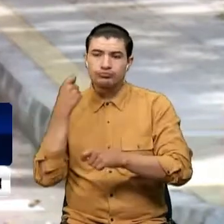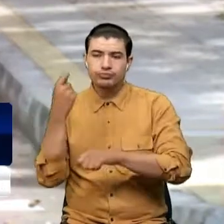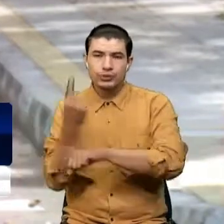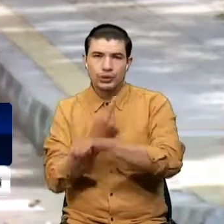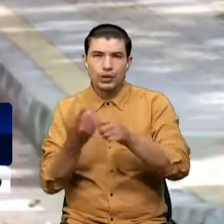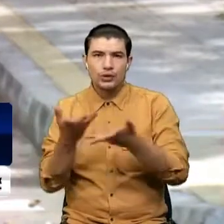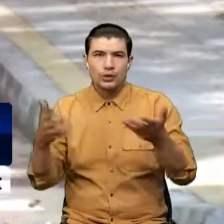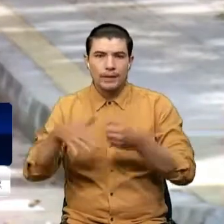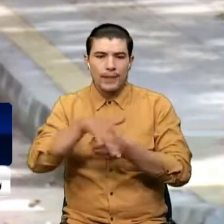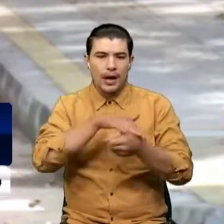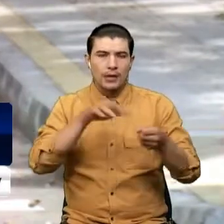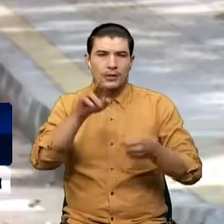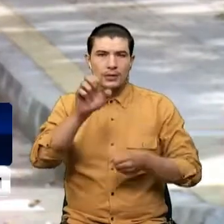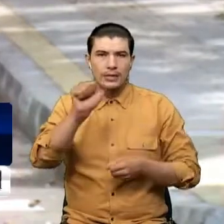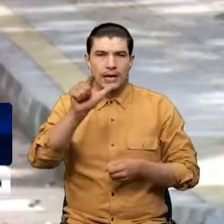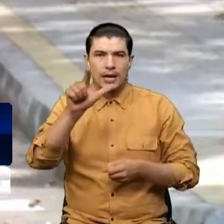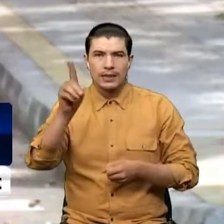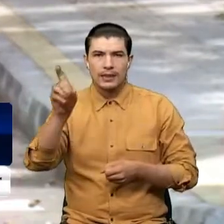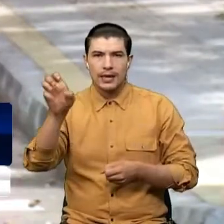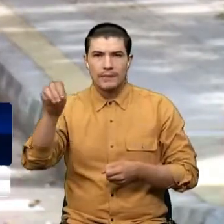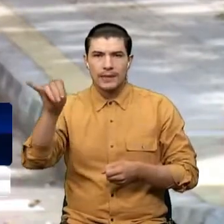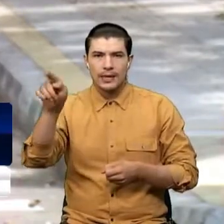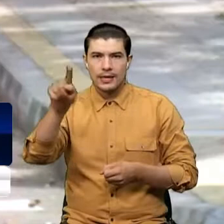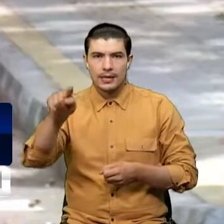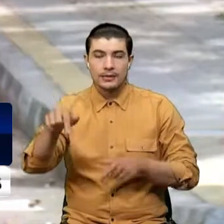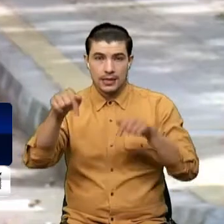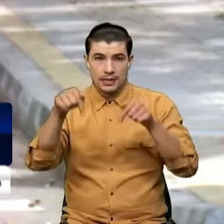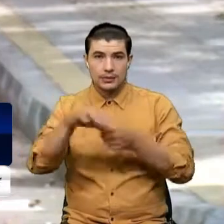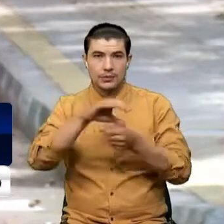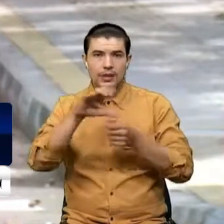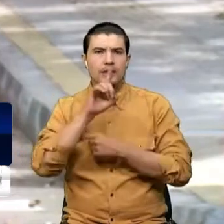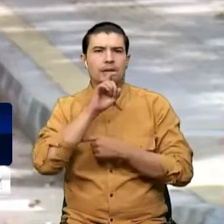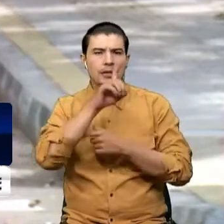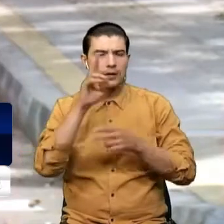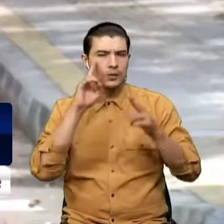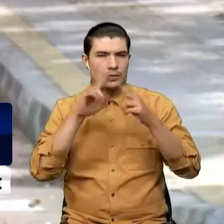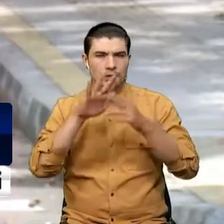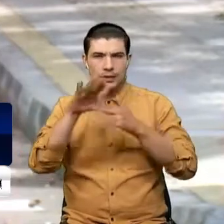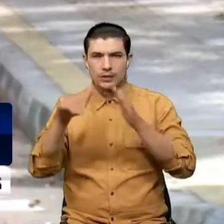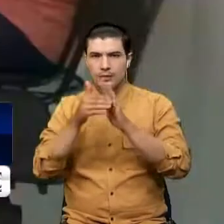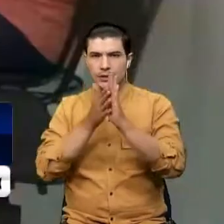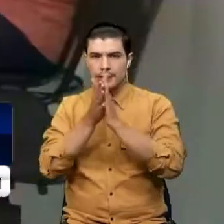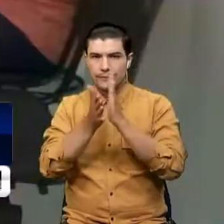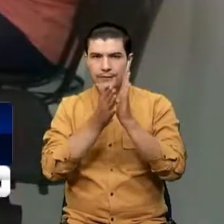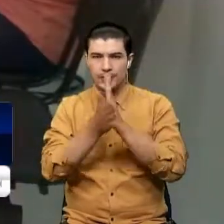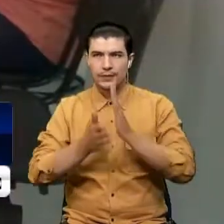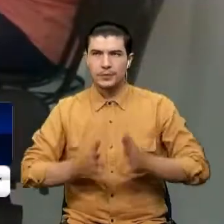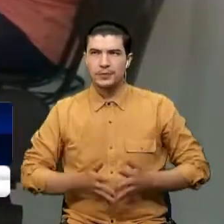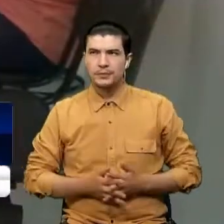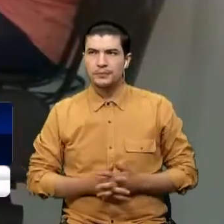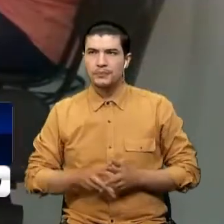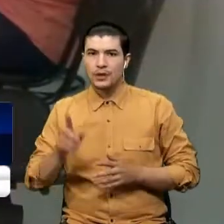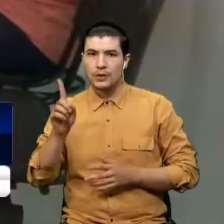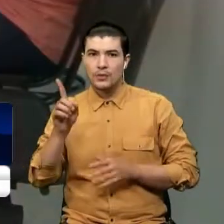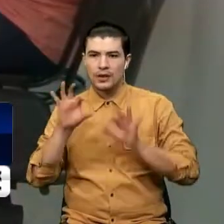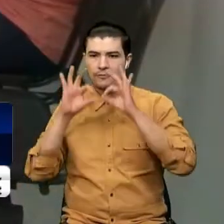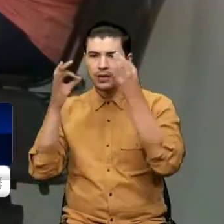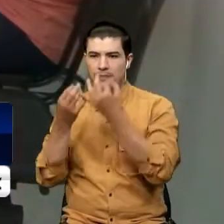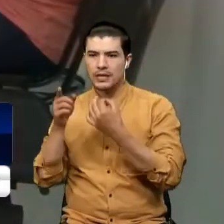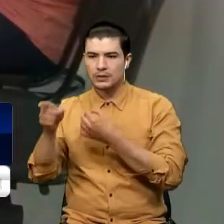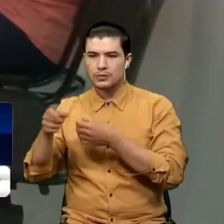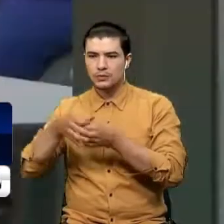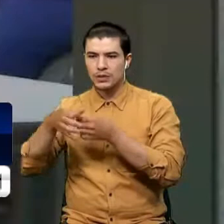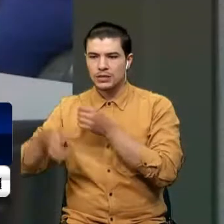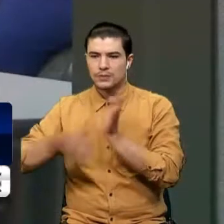horas en el barrio real de minas de bucaramanga pero conozcamos los detalles en el siguiente informe una familia del municipio de